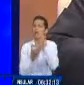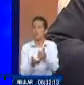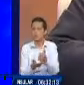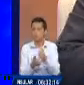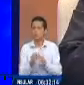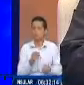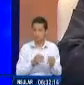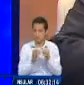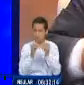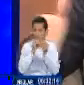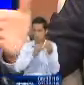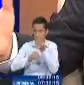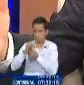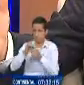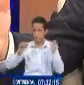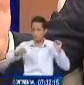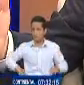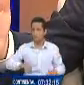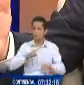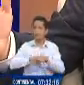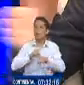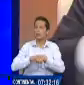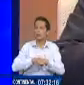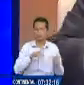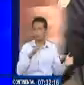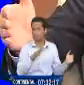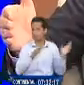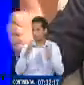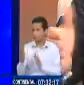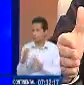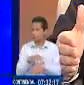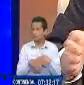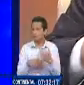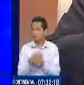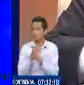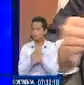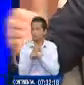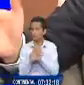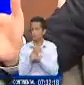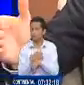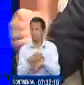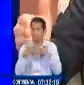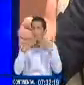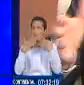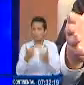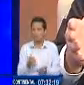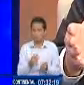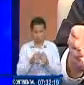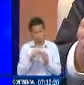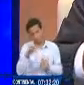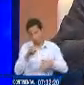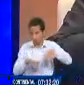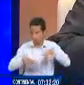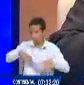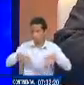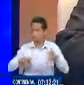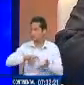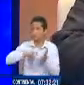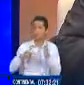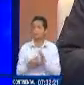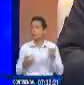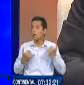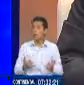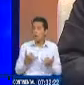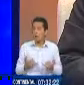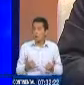queremos dar una meta dentro de la de la industria minera bastante más flexible y coherente es decir ahora que somos